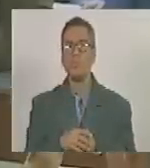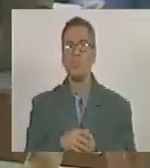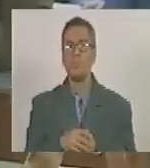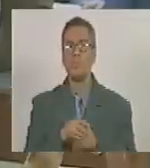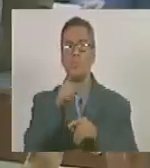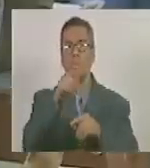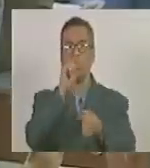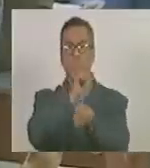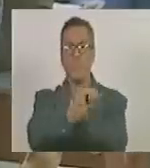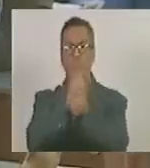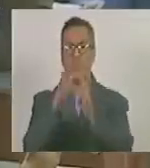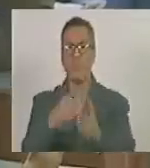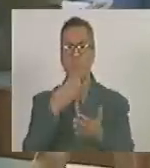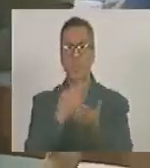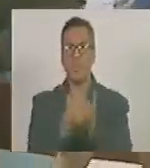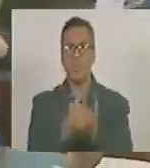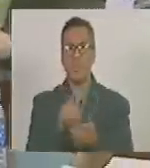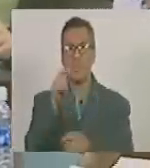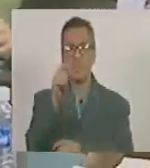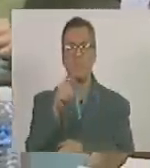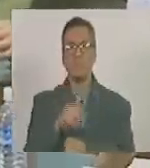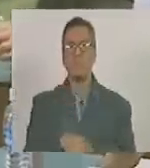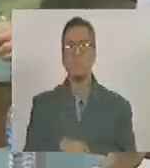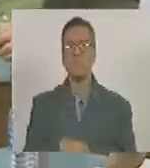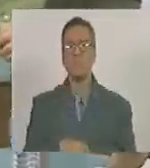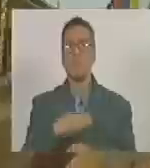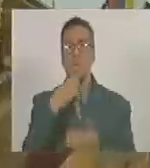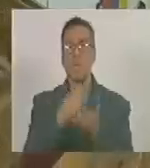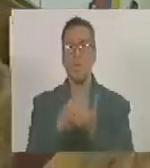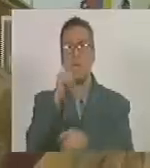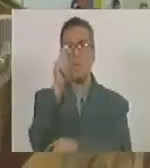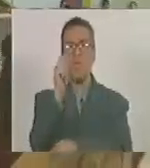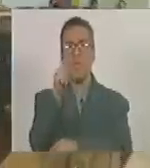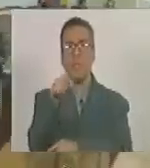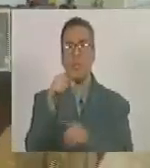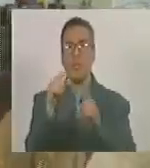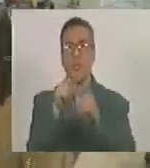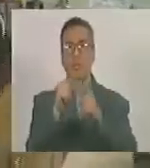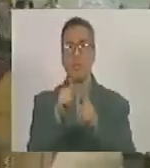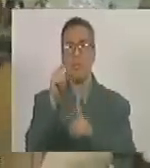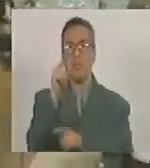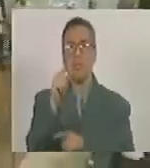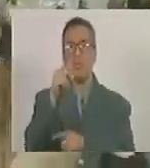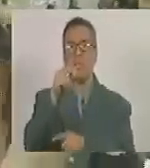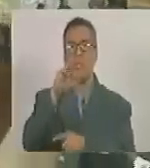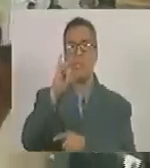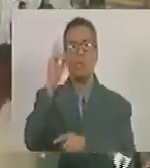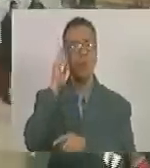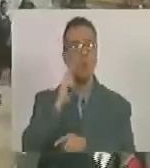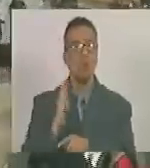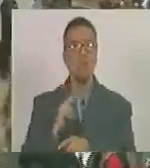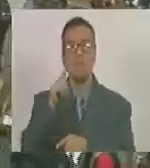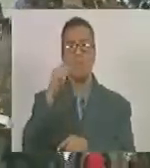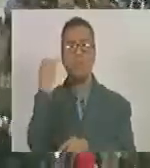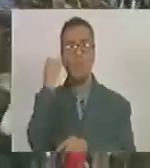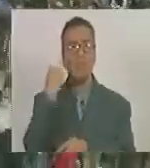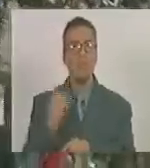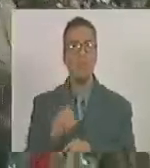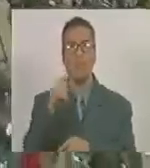de estos detenidos. Muchas gracias. Gracias, diputado. Déjame el derecho a palabra a la diputada Iris Varela.